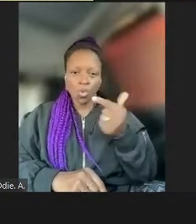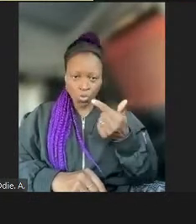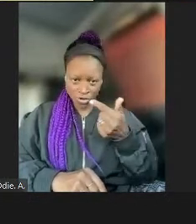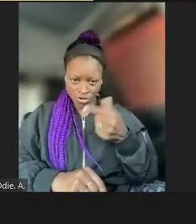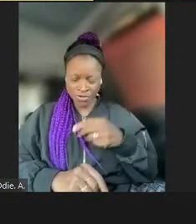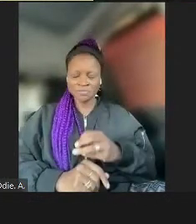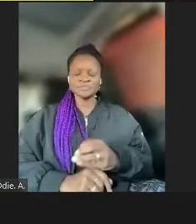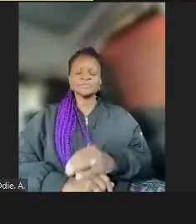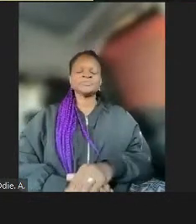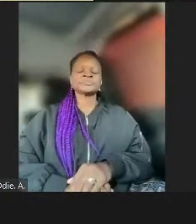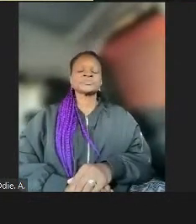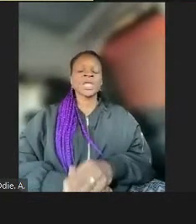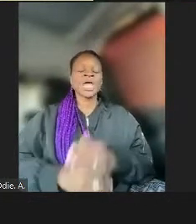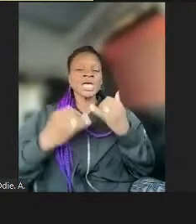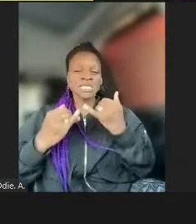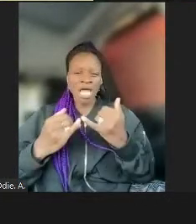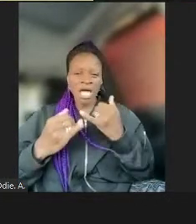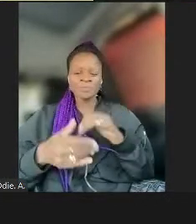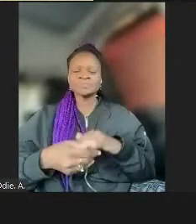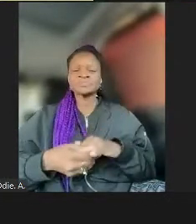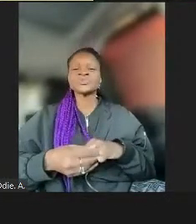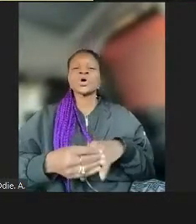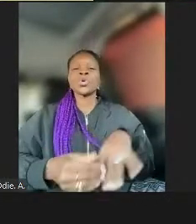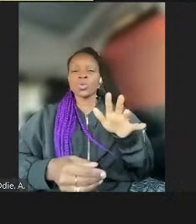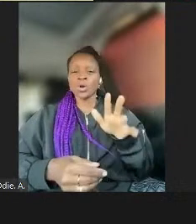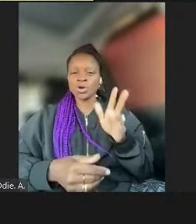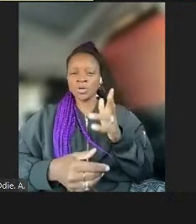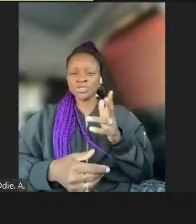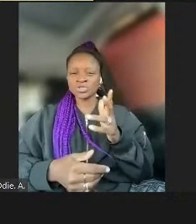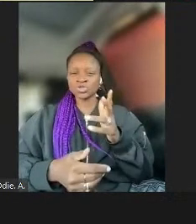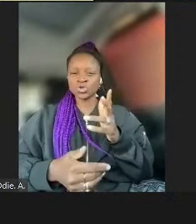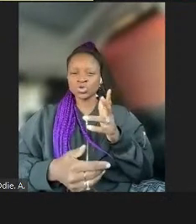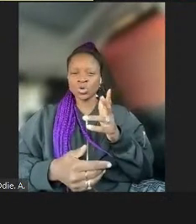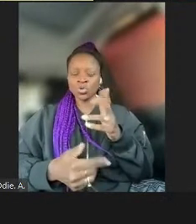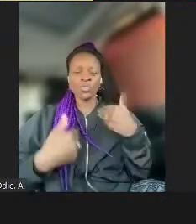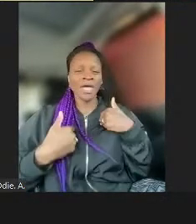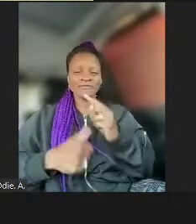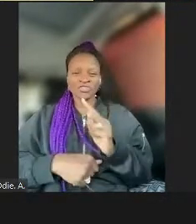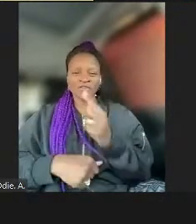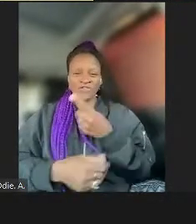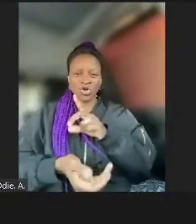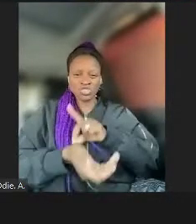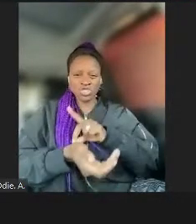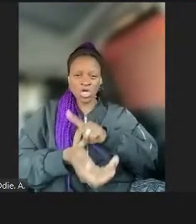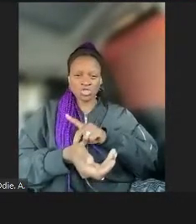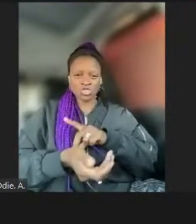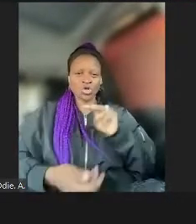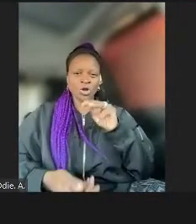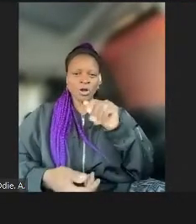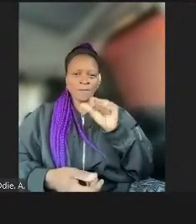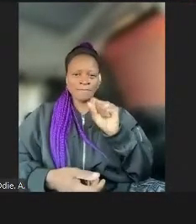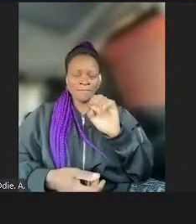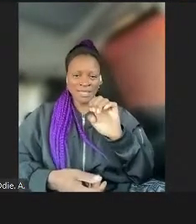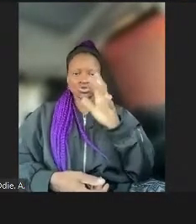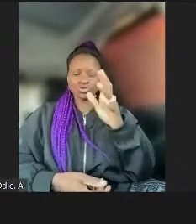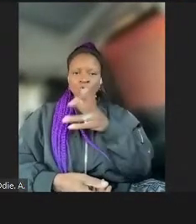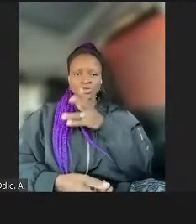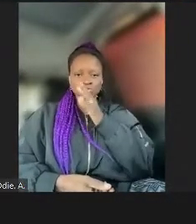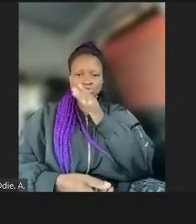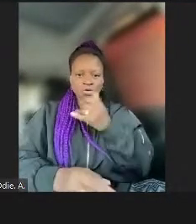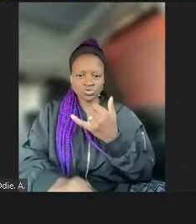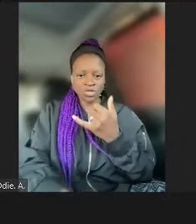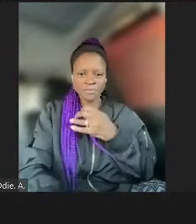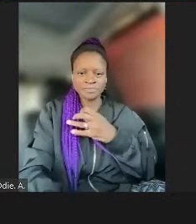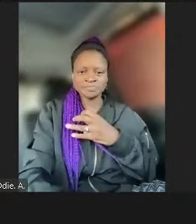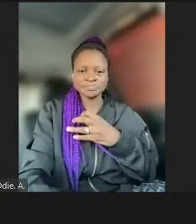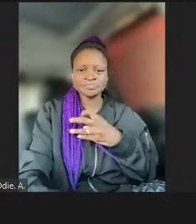Y vamos a tratar de contestar las preguntas lo más pronto posible. Ahora vamos a hablar acerca de la doctora Mace. Gracias,